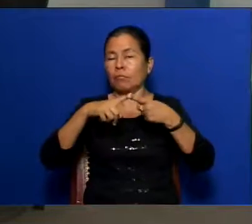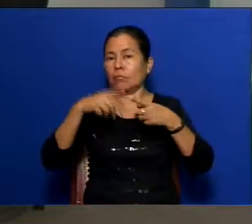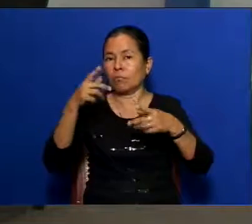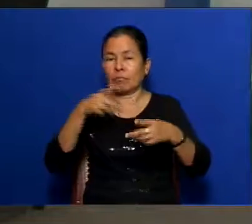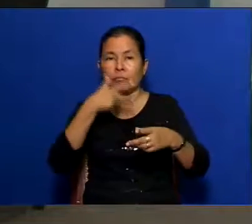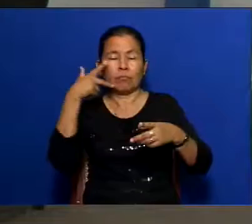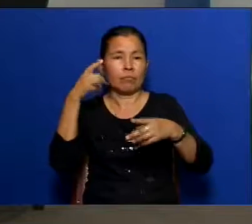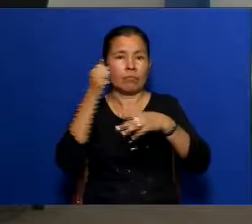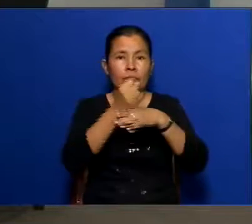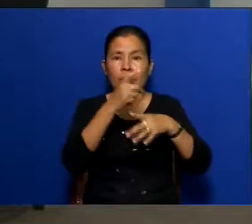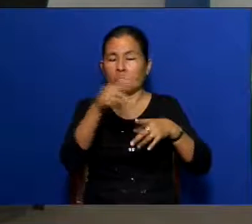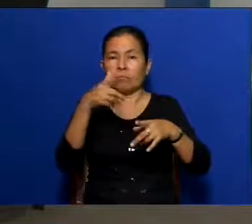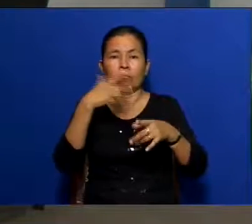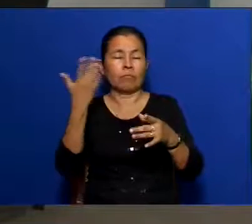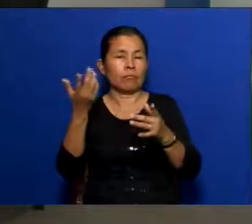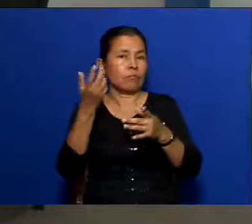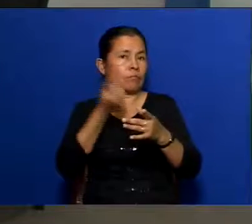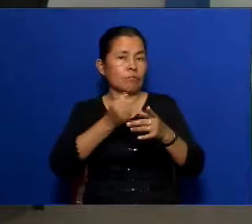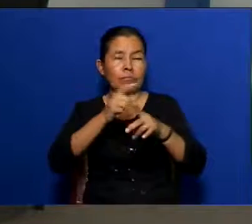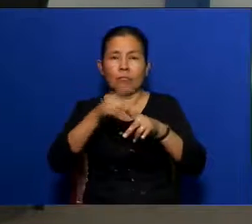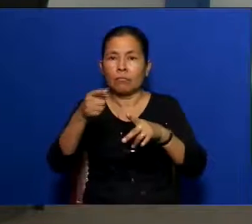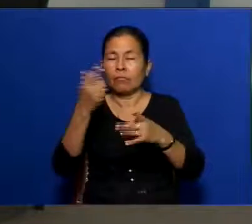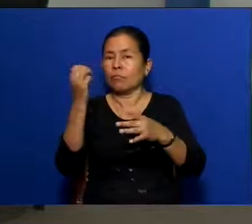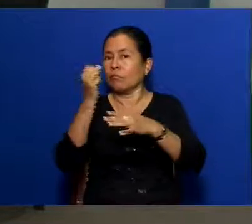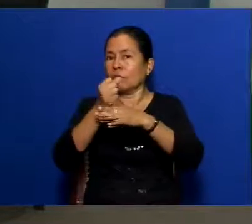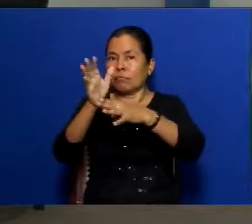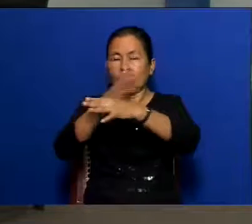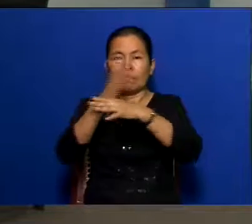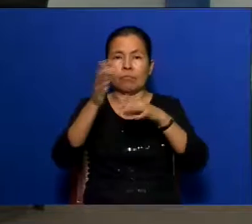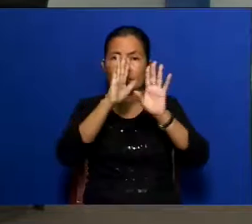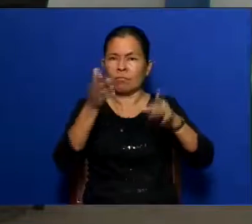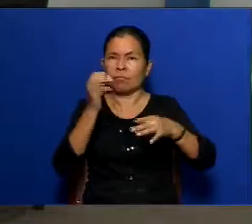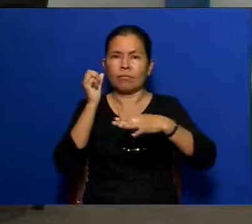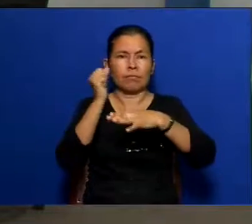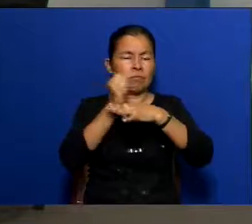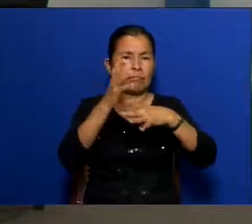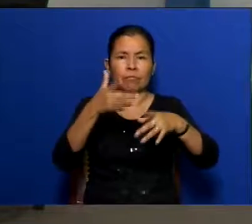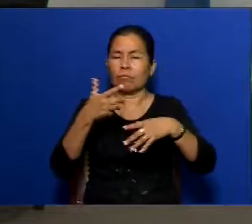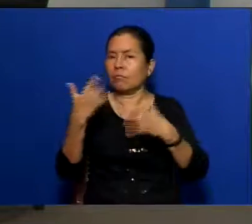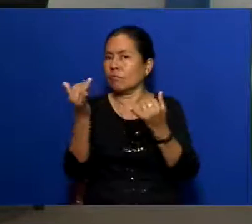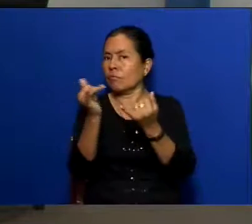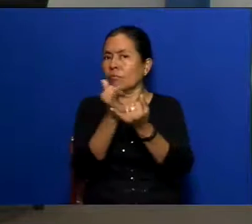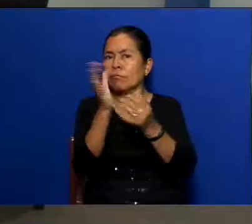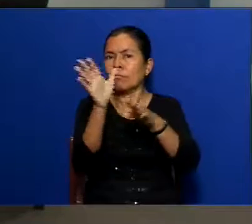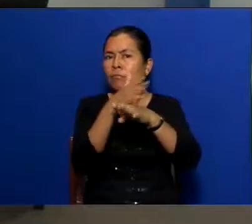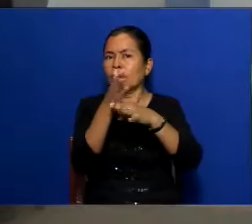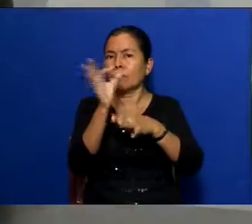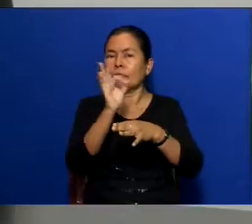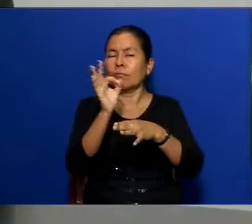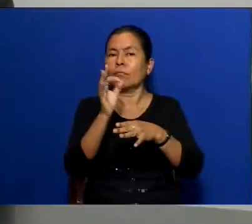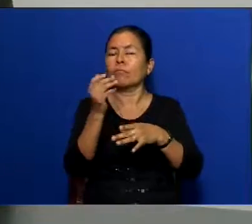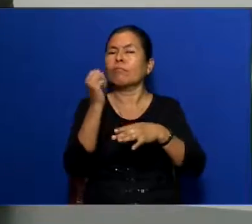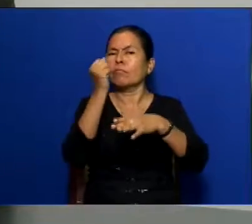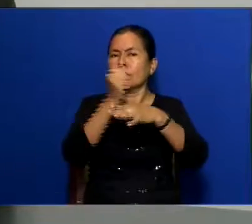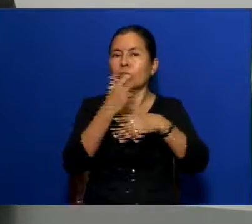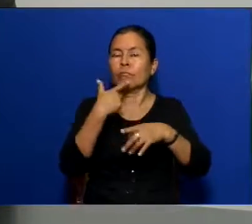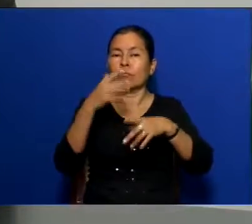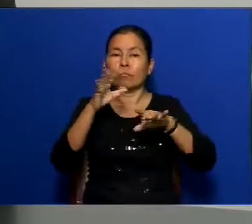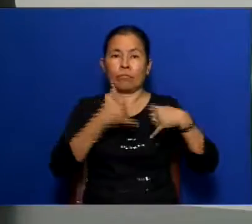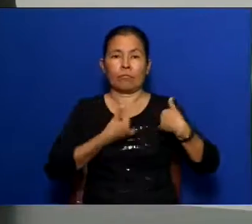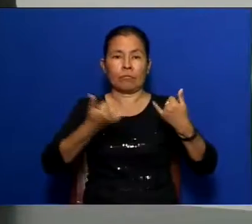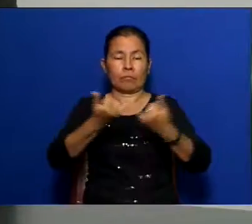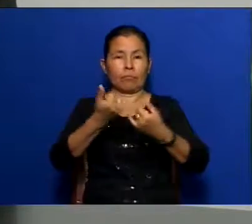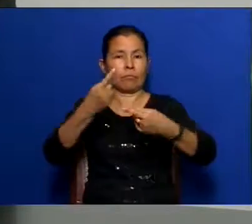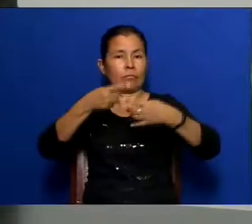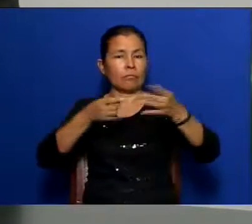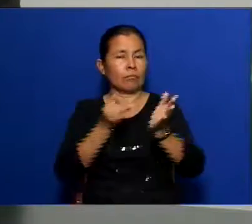los homicidios, los asesinatos, los femicidios. Es decir, el instituto realiza